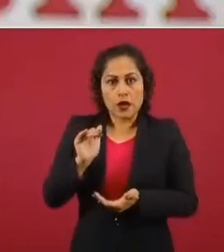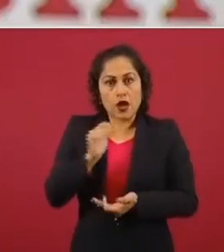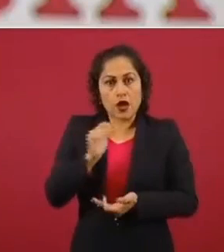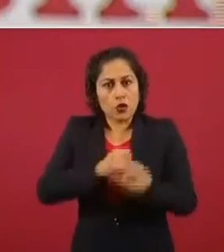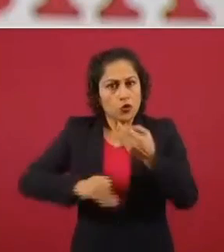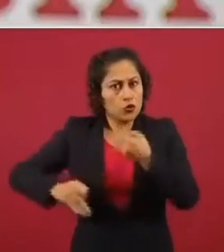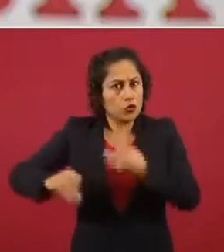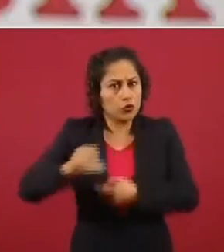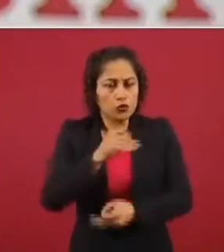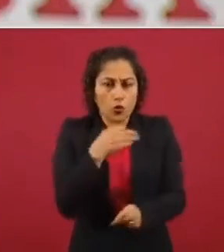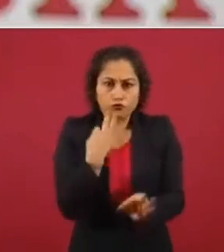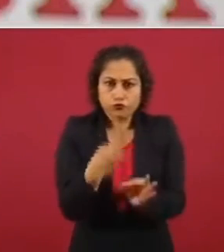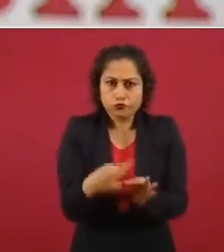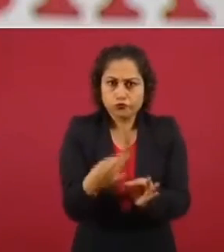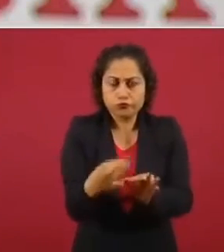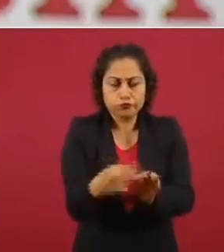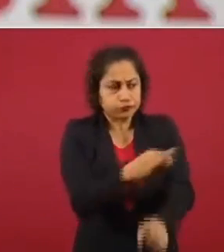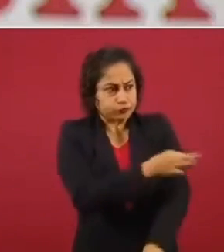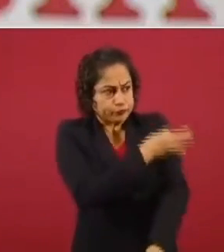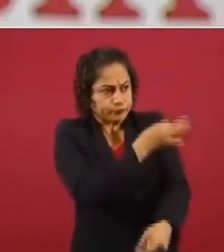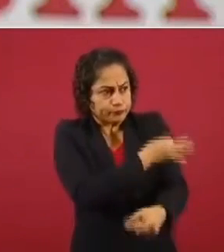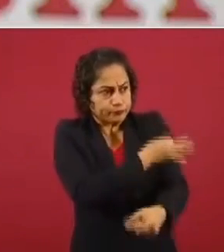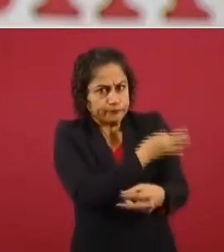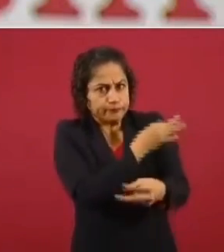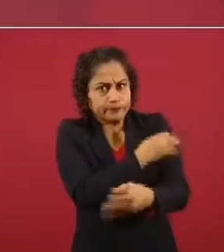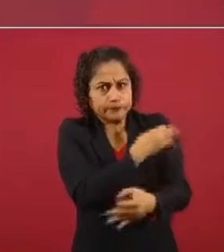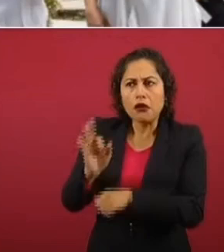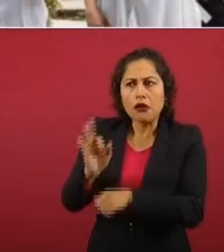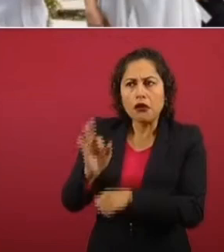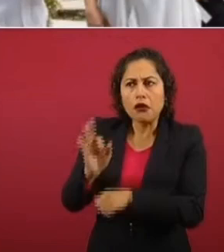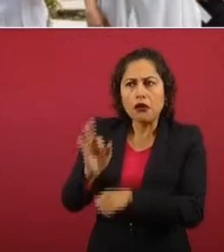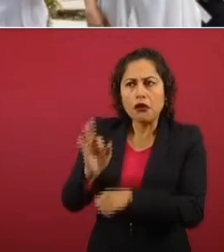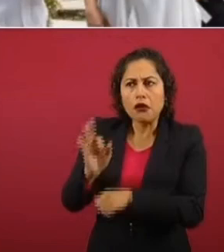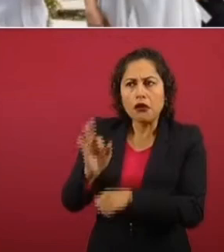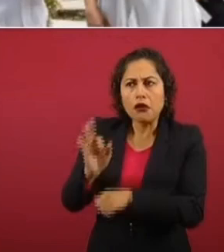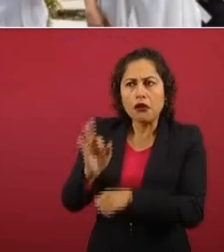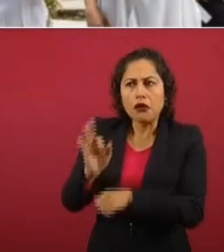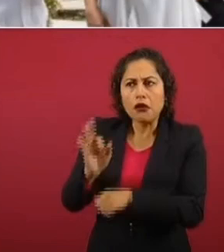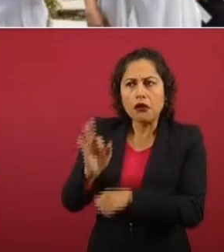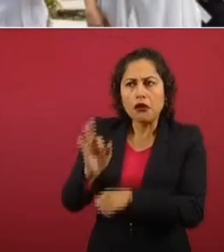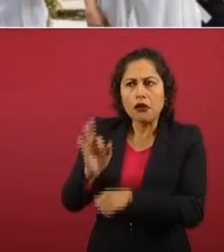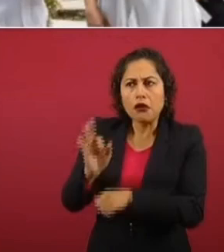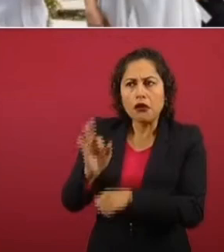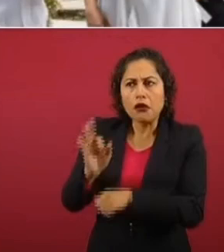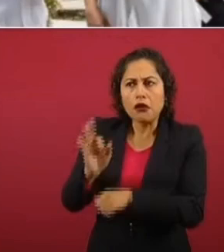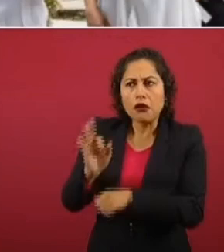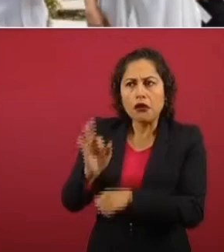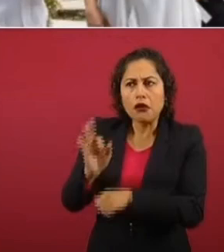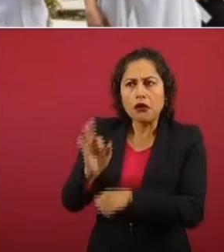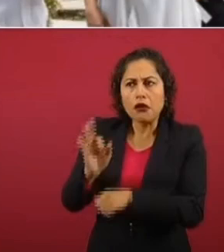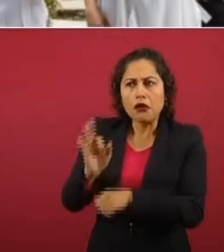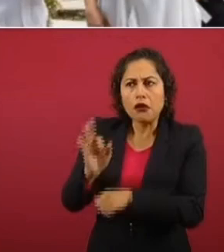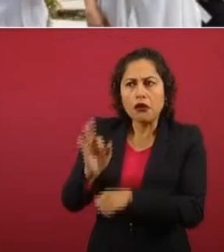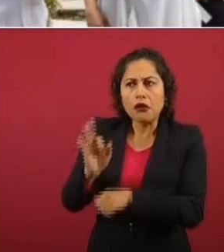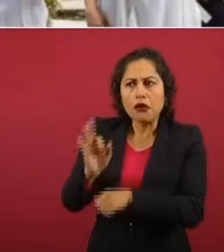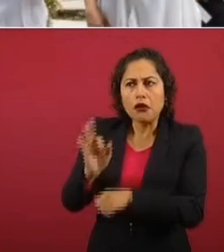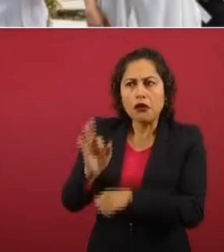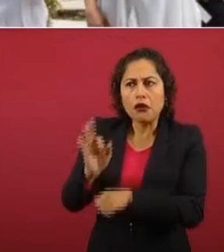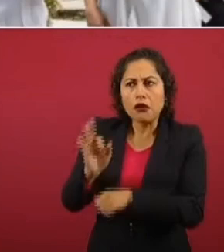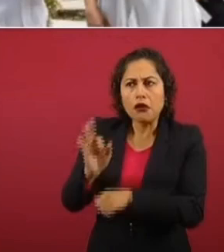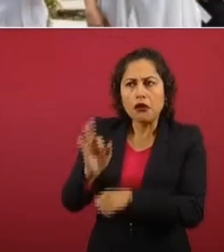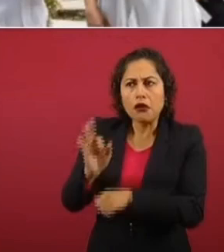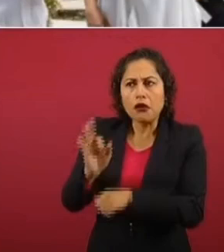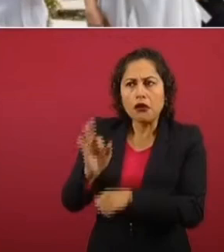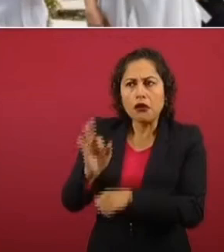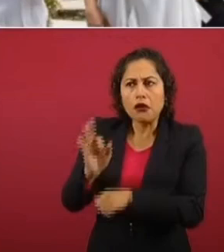exactamente al mismo tiempo a todas las personas. Ahora vamos a ver el fragmento donde nos dice la